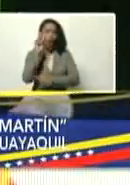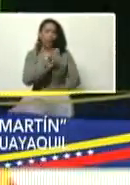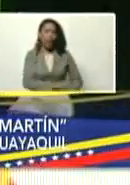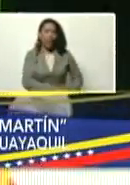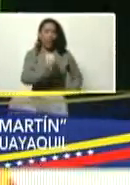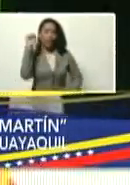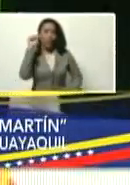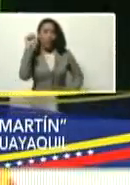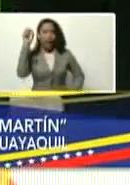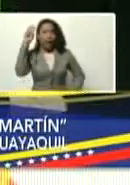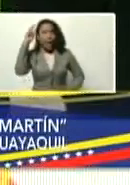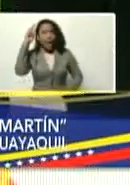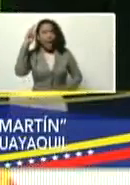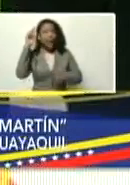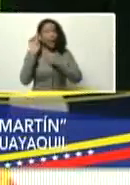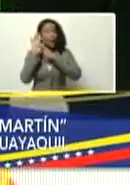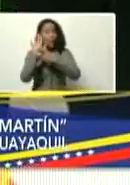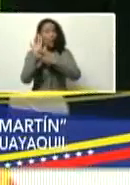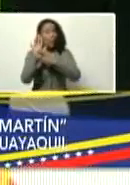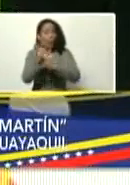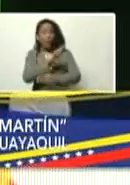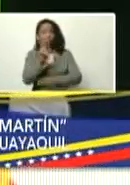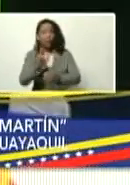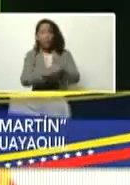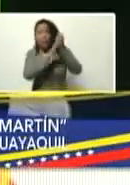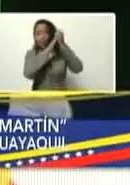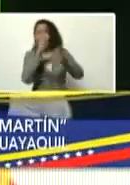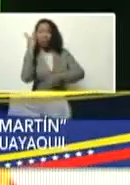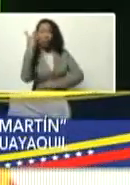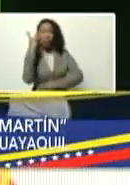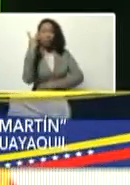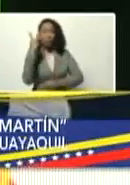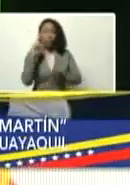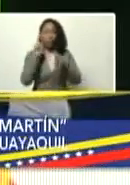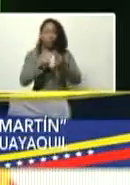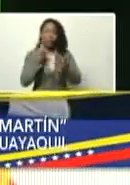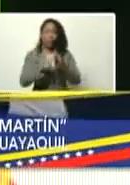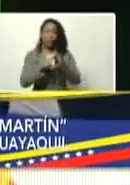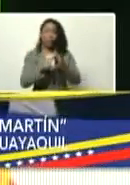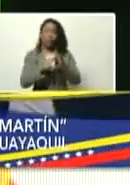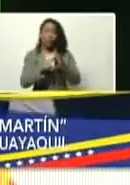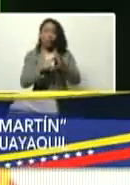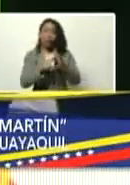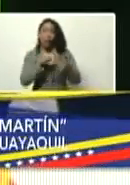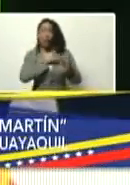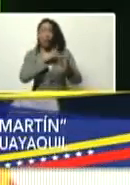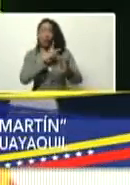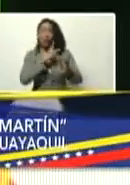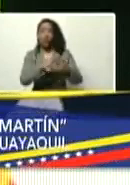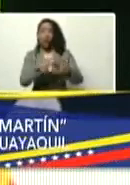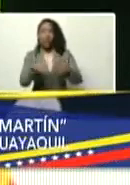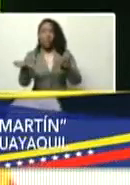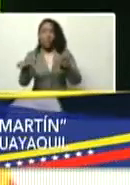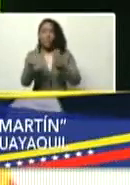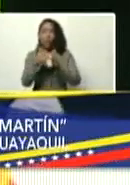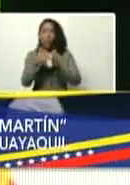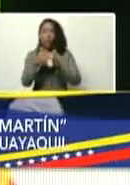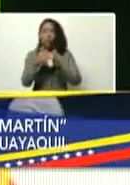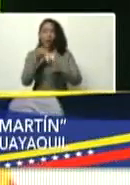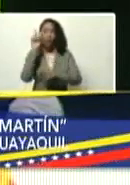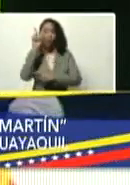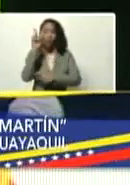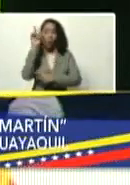y las repúblicas que dirigían. Dos, la voluntad de trazar una delimitación fronteriza ventajosa para